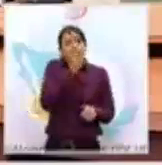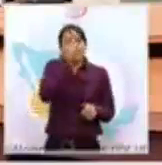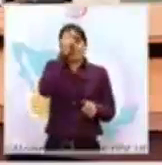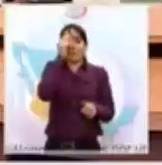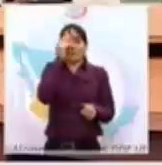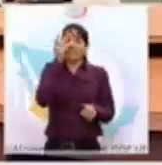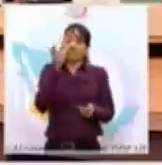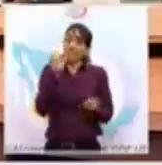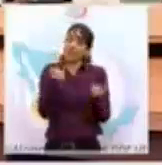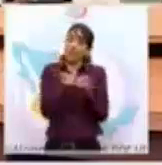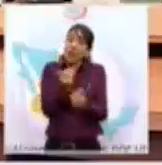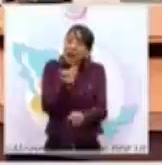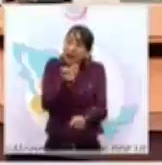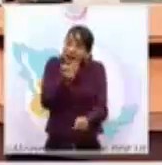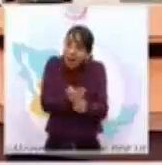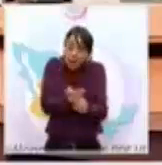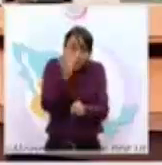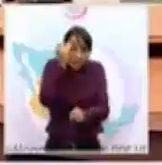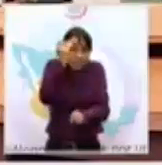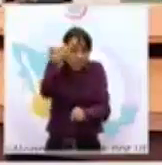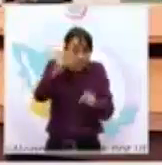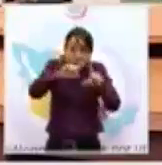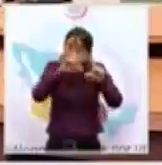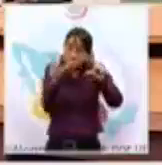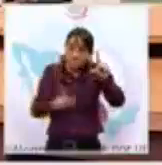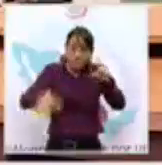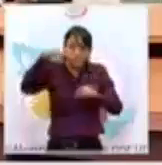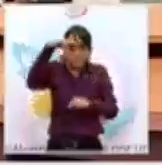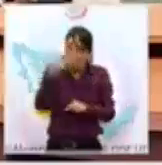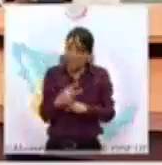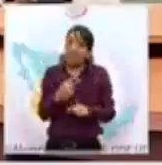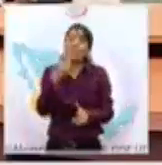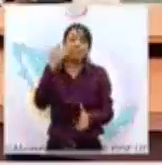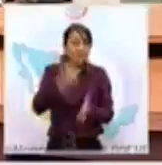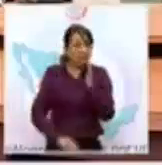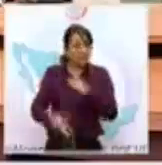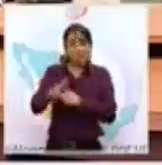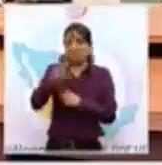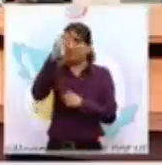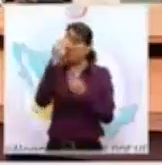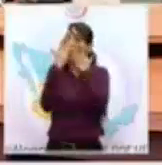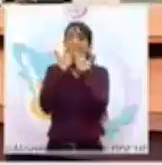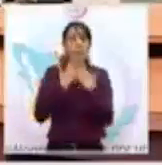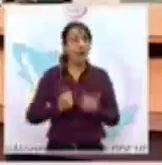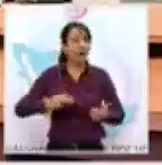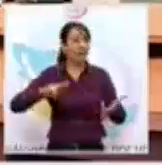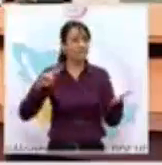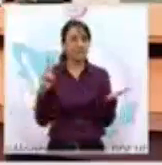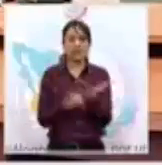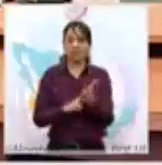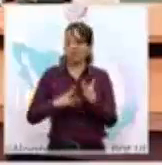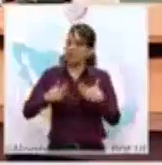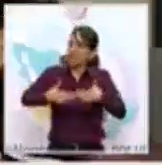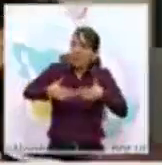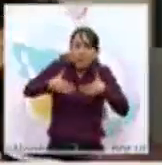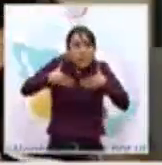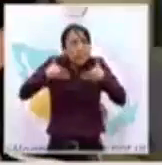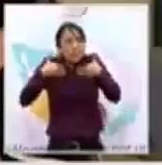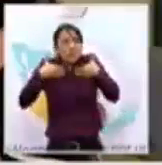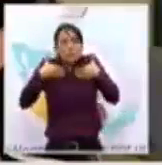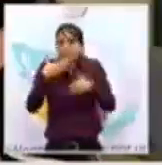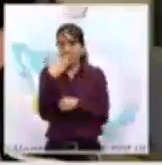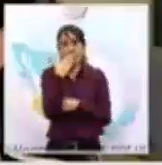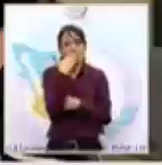aprender. Tenemos una crisis de valores, de confianza, y existe sobre todo